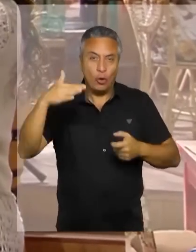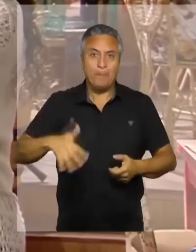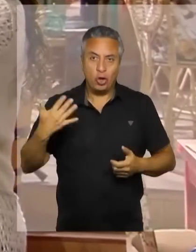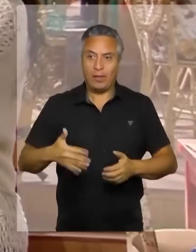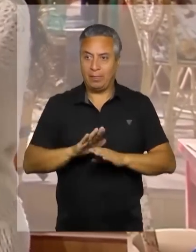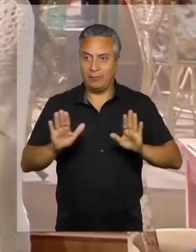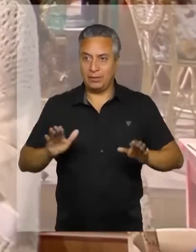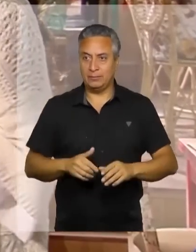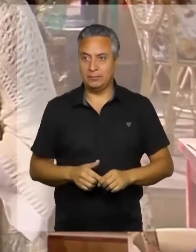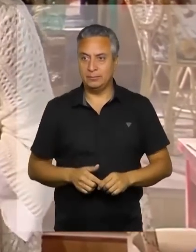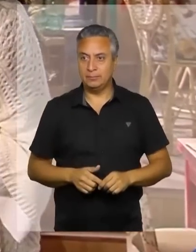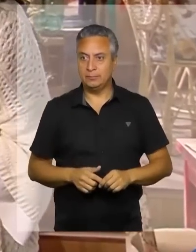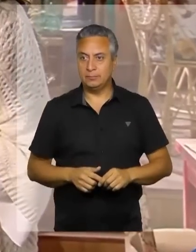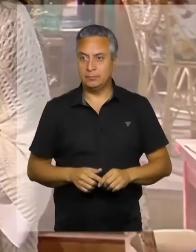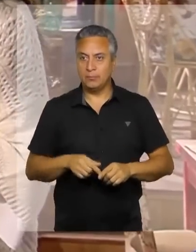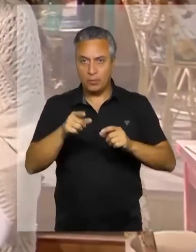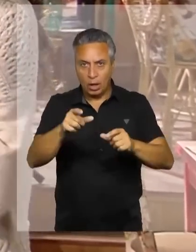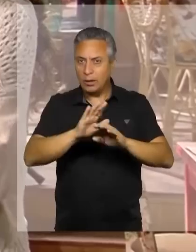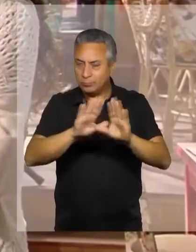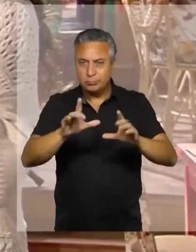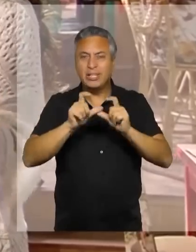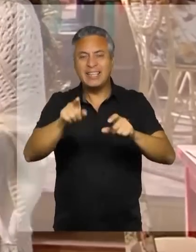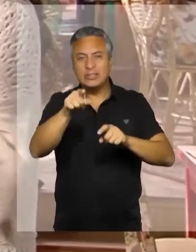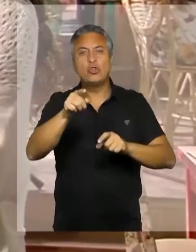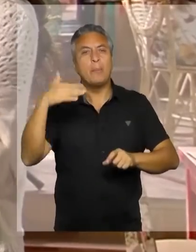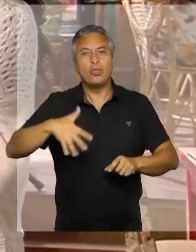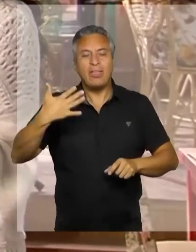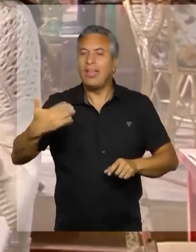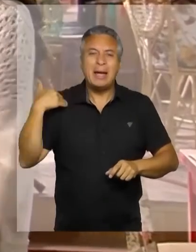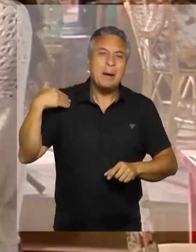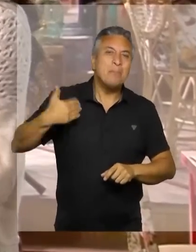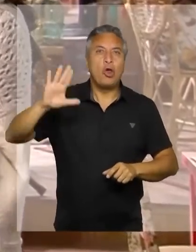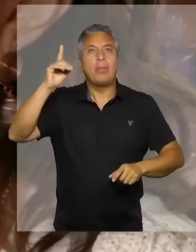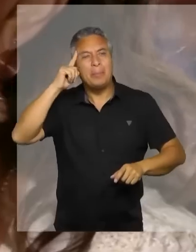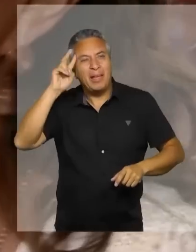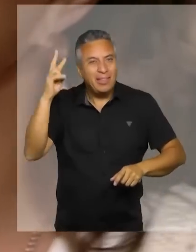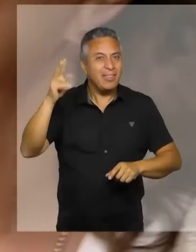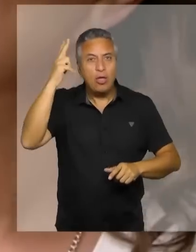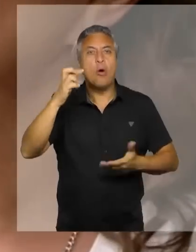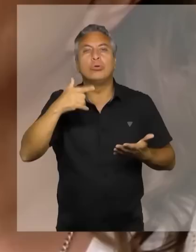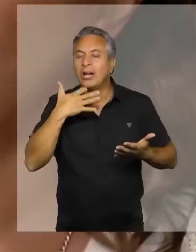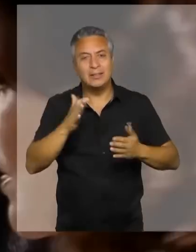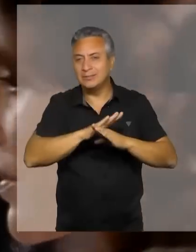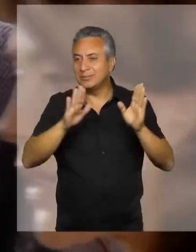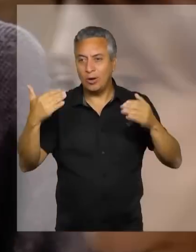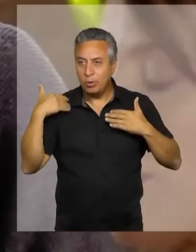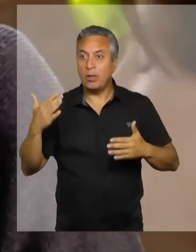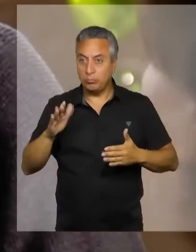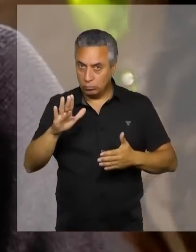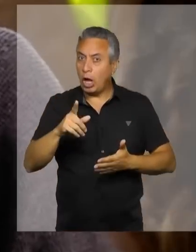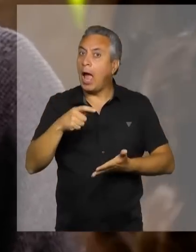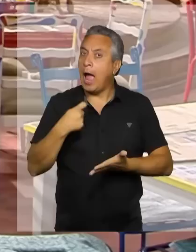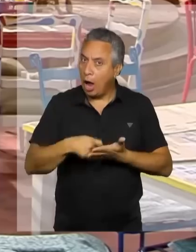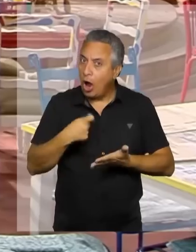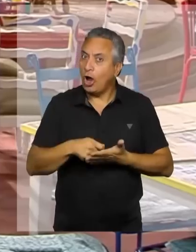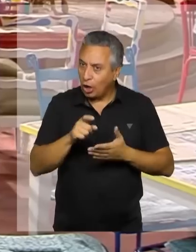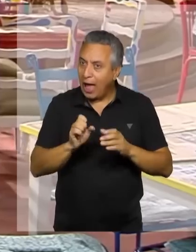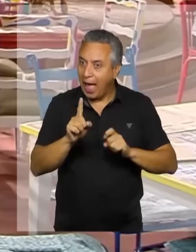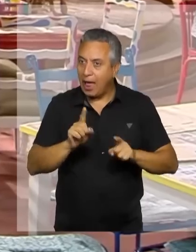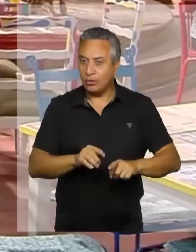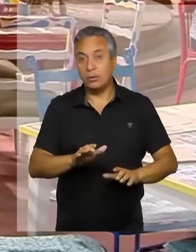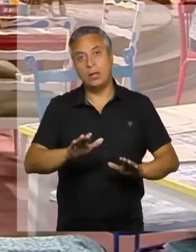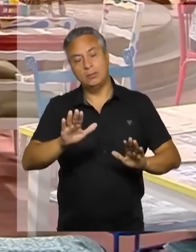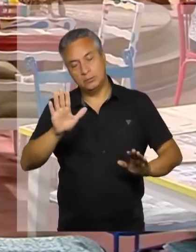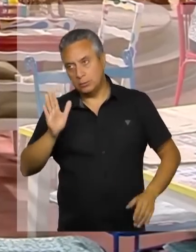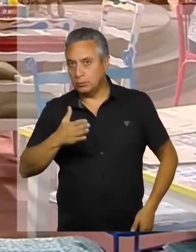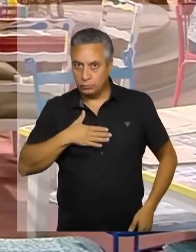Tome. Eso es lo más importante. ¿Qué importa si cambió de parecer? Importa, ¿por qué cambió de parecer? Porque hay un costo de por medio. Ya, ¿sabes qué? Yo voy a ir a